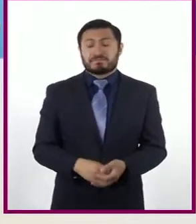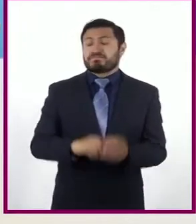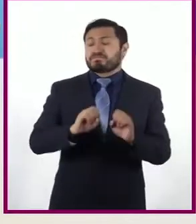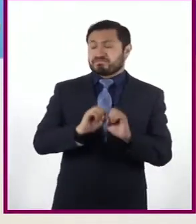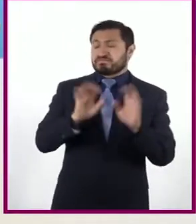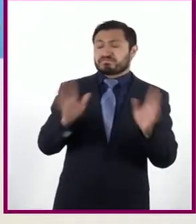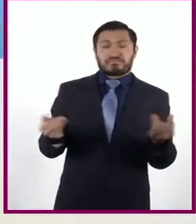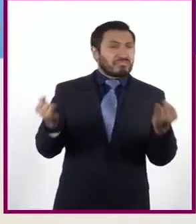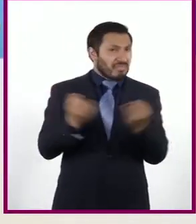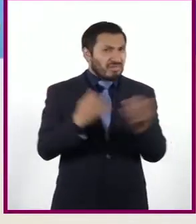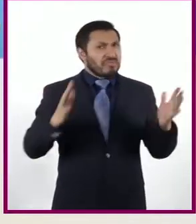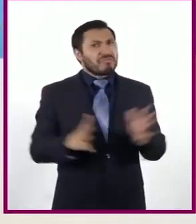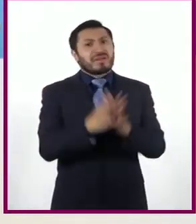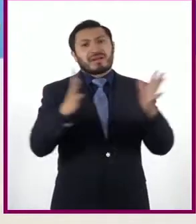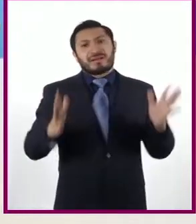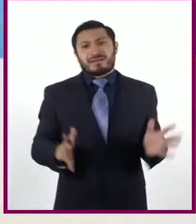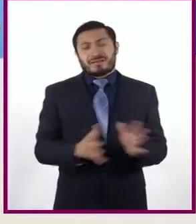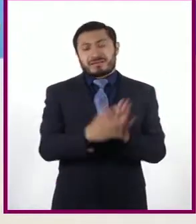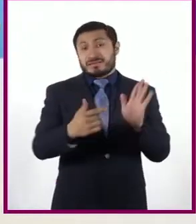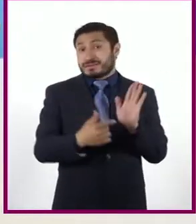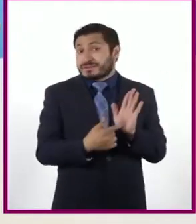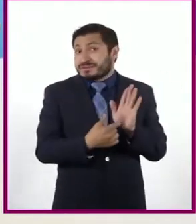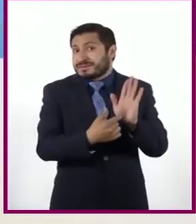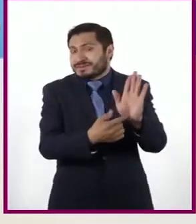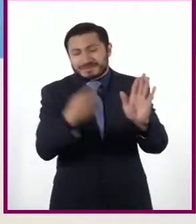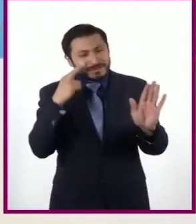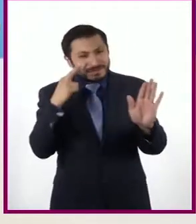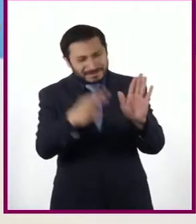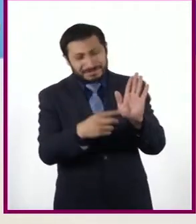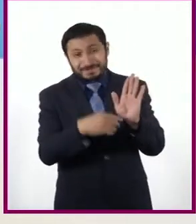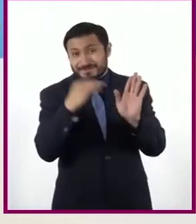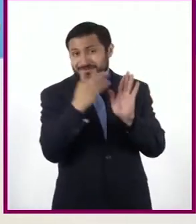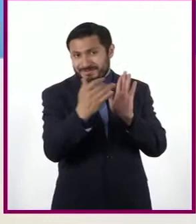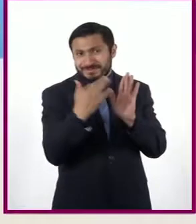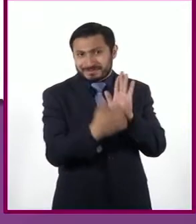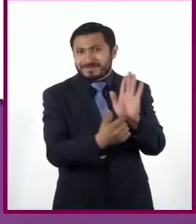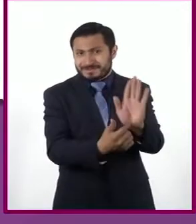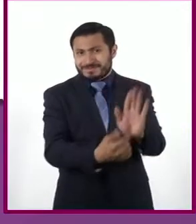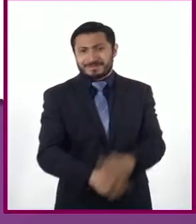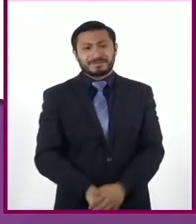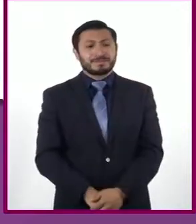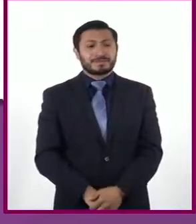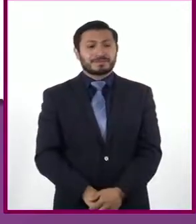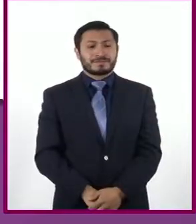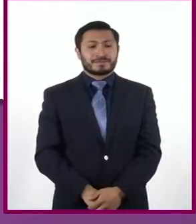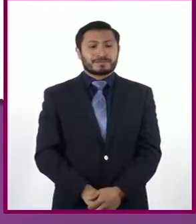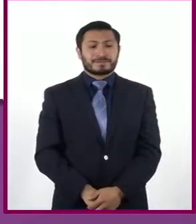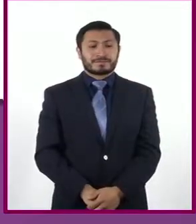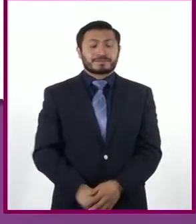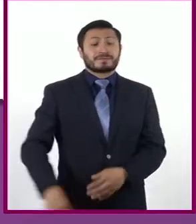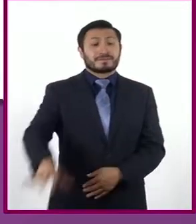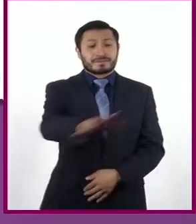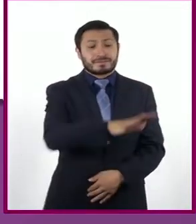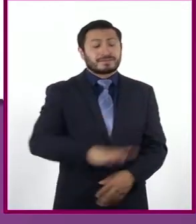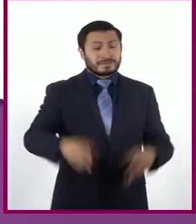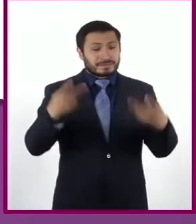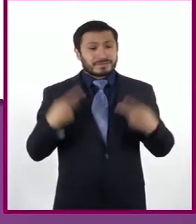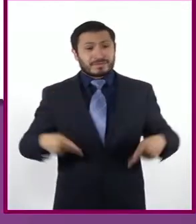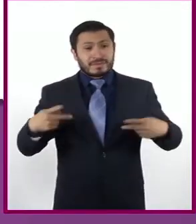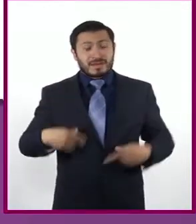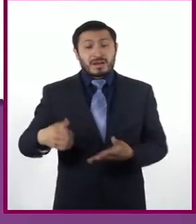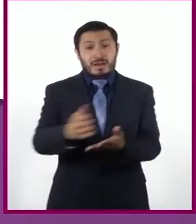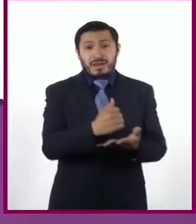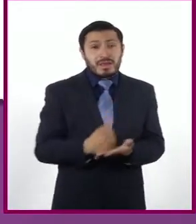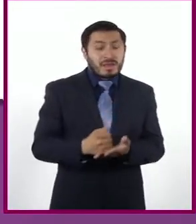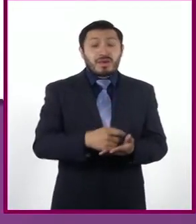pueden participar en lo que señala la imagen siguiente. Acompáñame a leerla. Las y los ciudadanos pueden colaborar